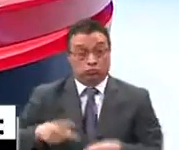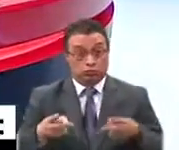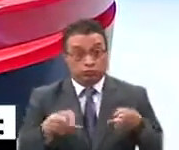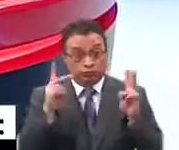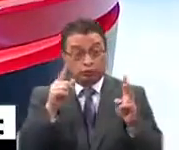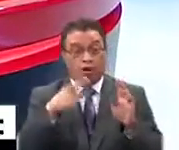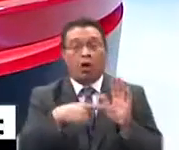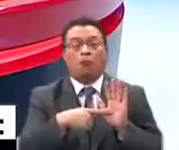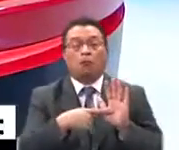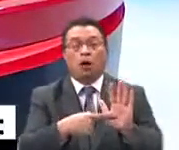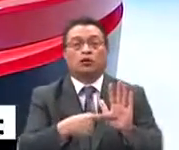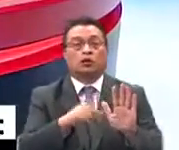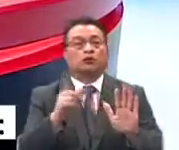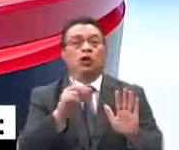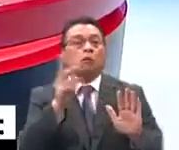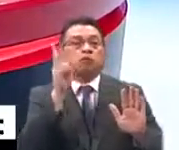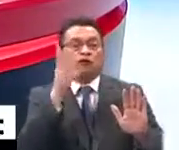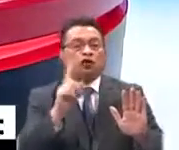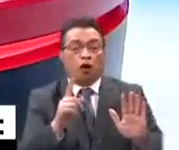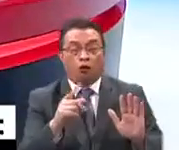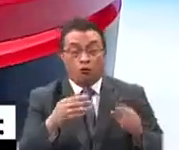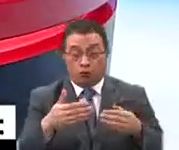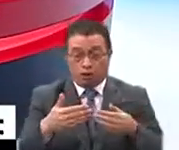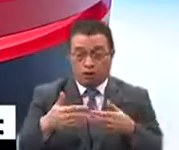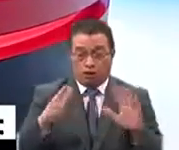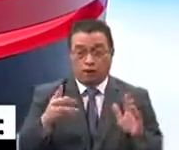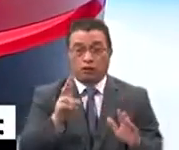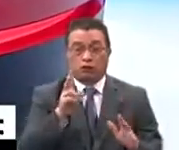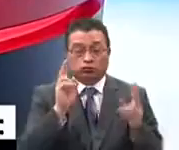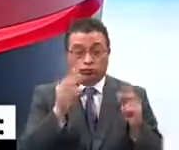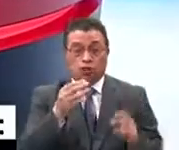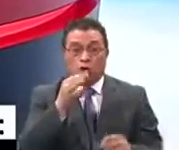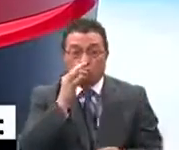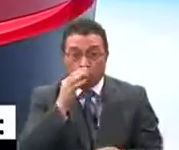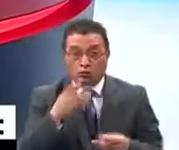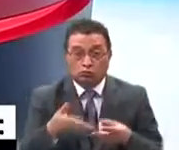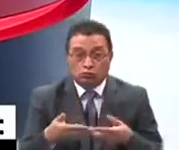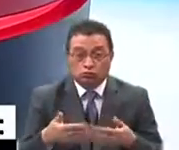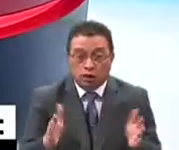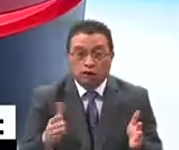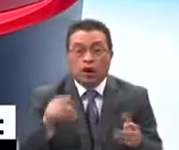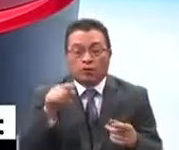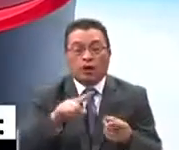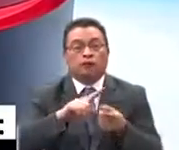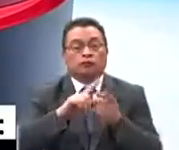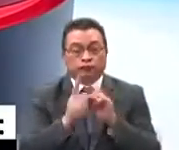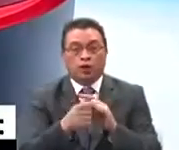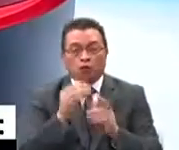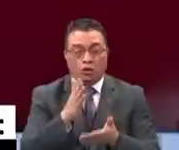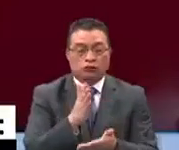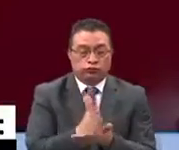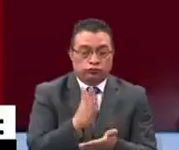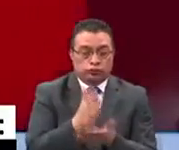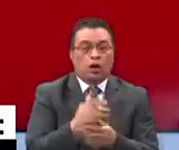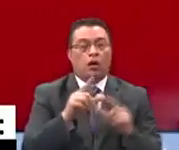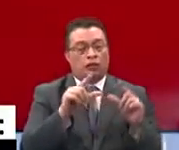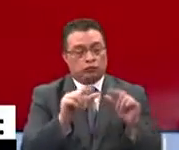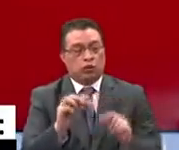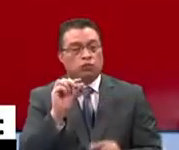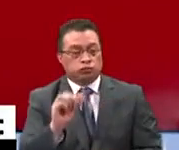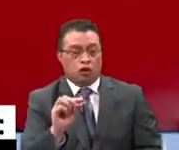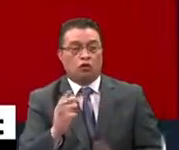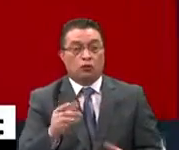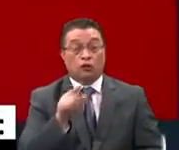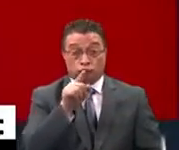señal es otra, no es la de la prohibición del consumo, derechamente, sino más bien de hacerlo con determinada moderación o determinadas